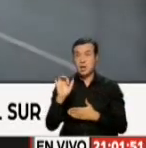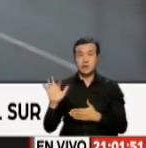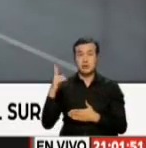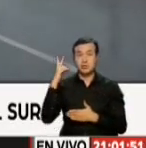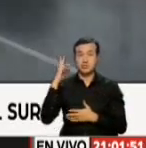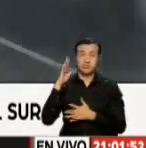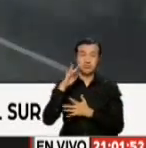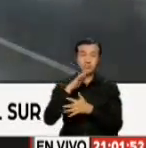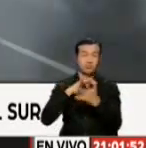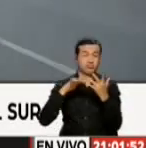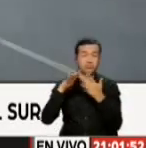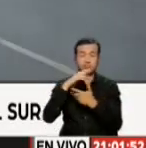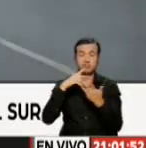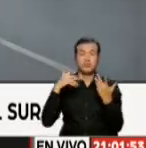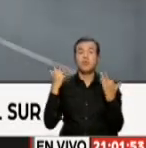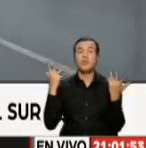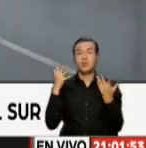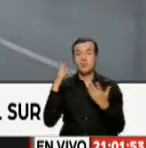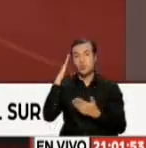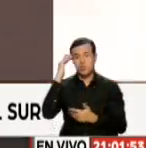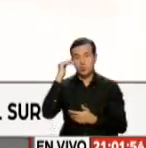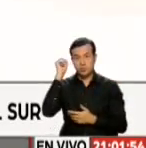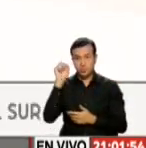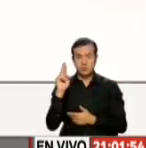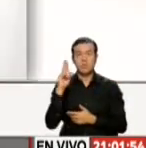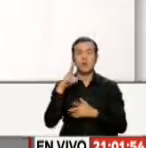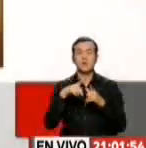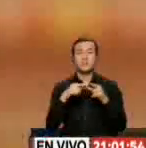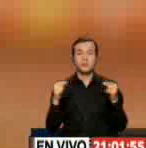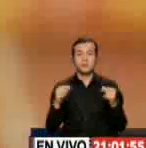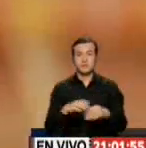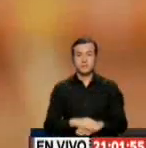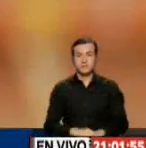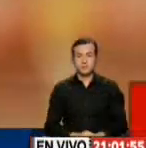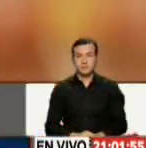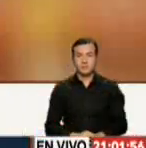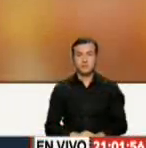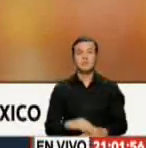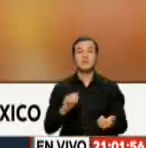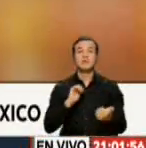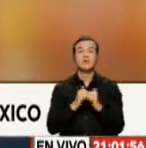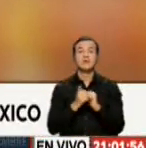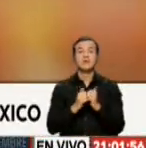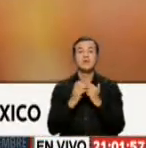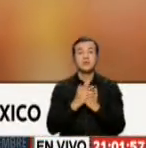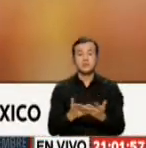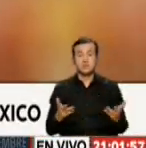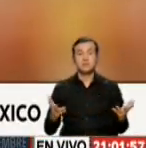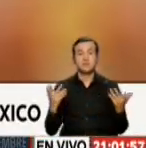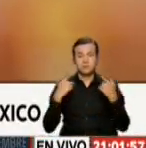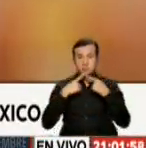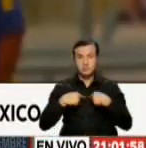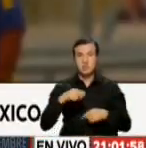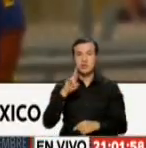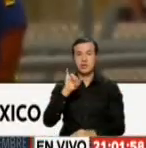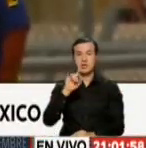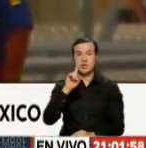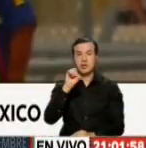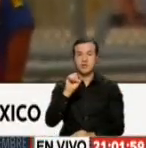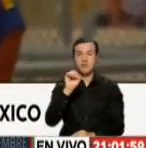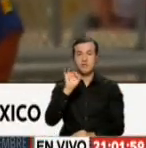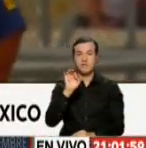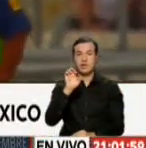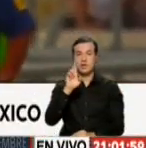causan estragos en Corea del Sur y Japón. Y en los deportes, se confirmó a Ricardo